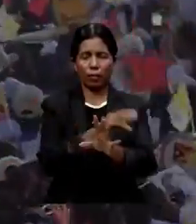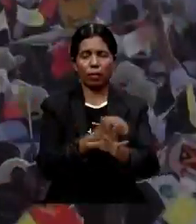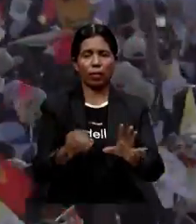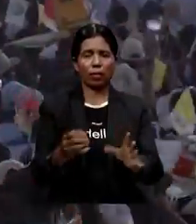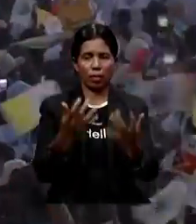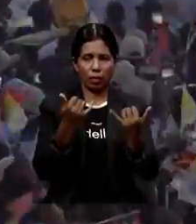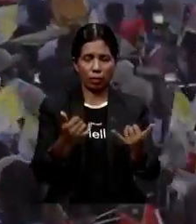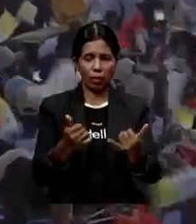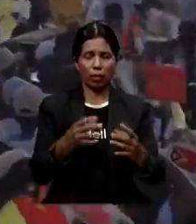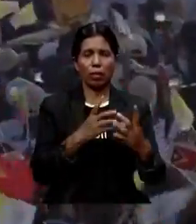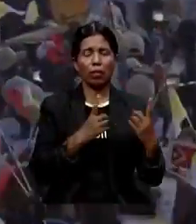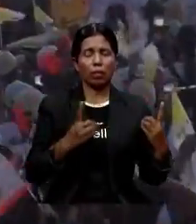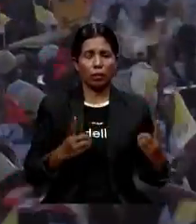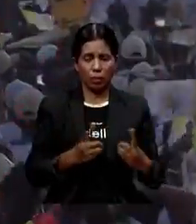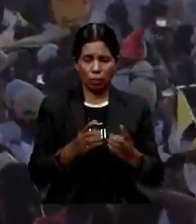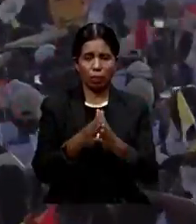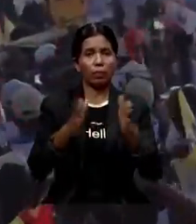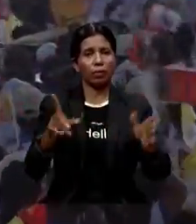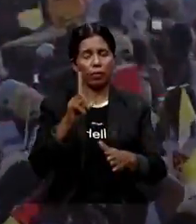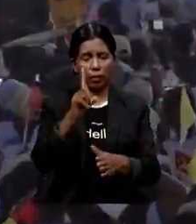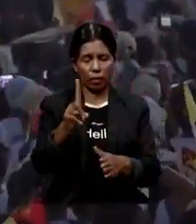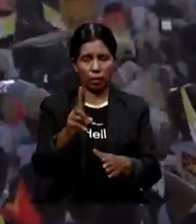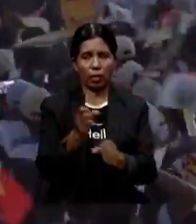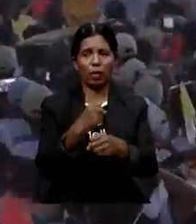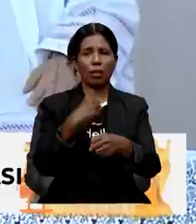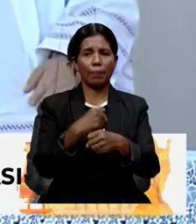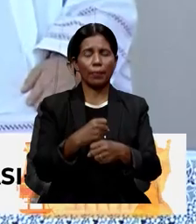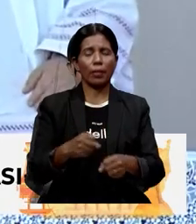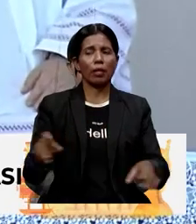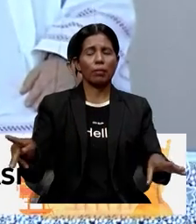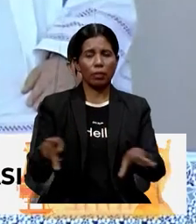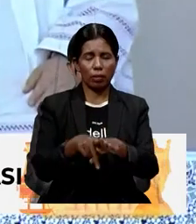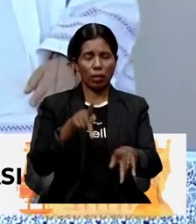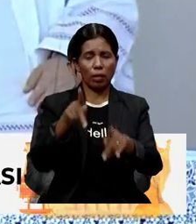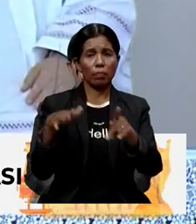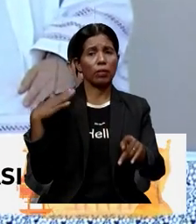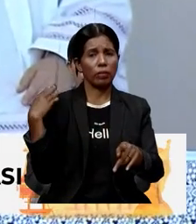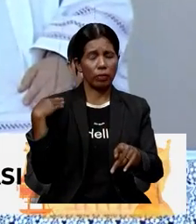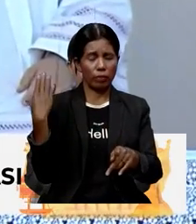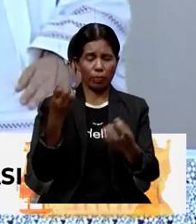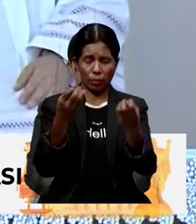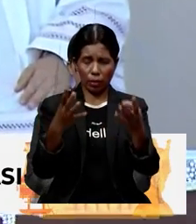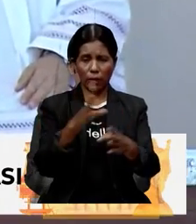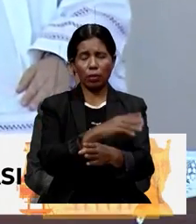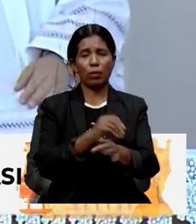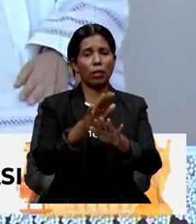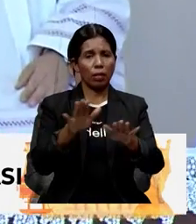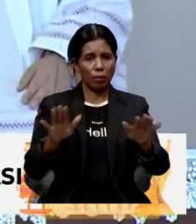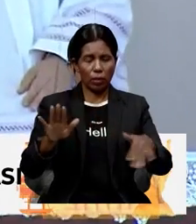ne makdom bot ida, presença ema foi sai barak, no lavarik